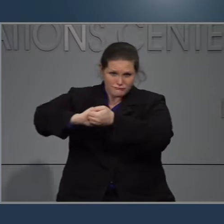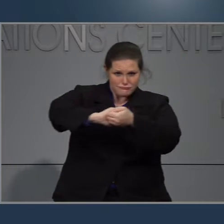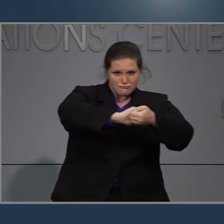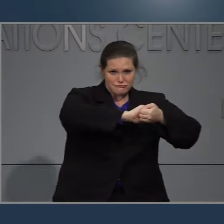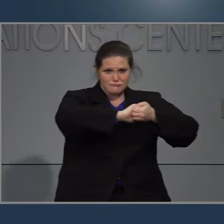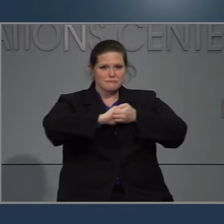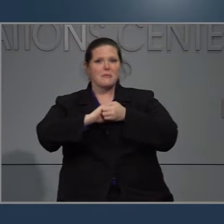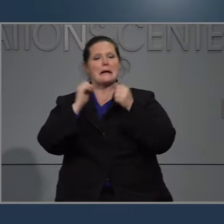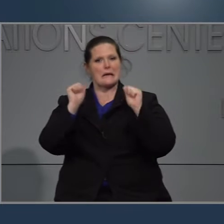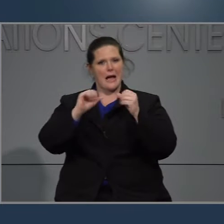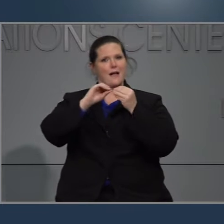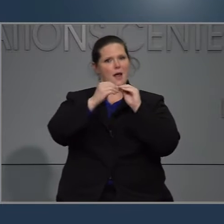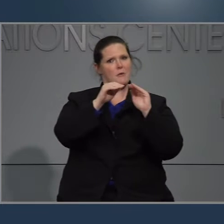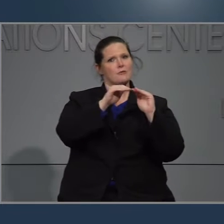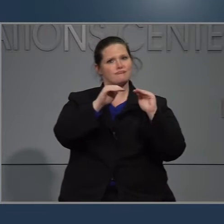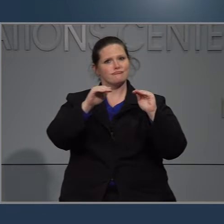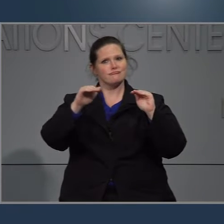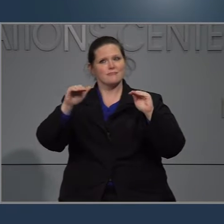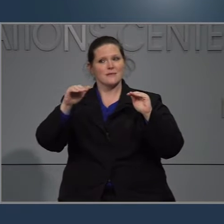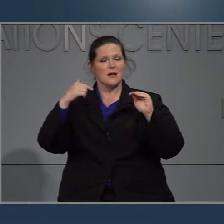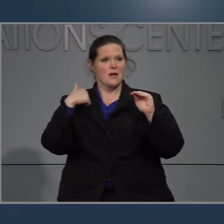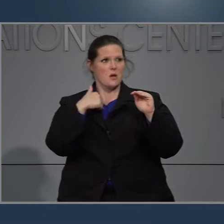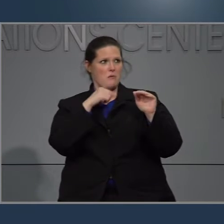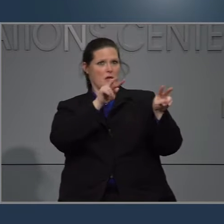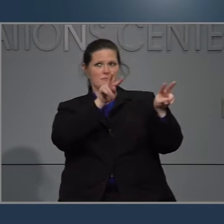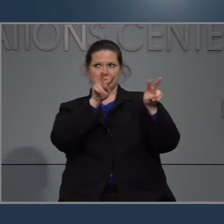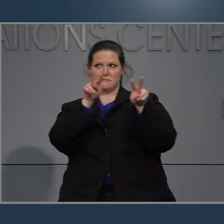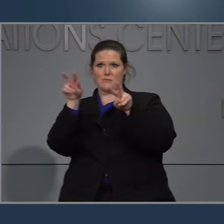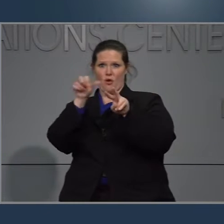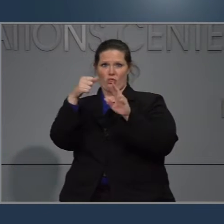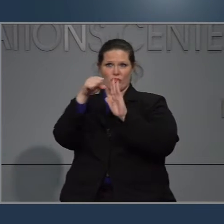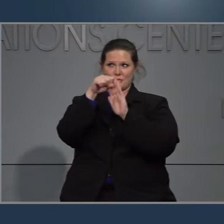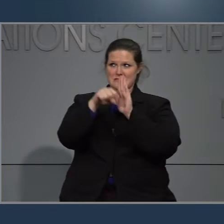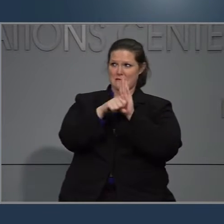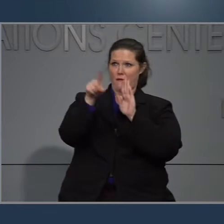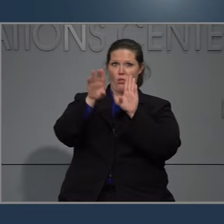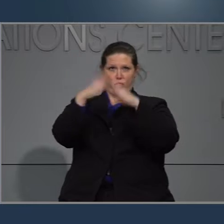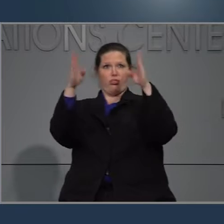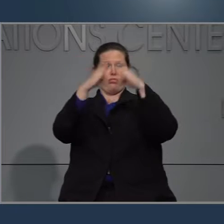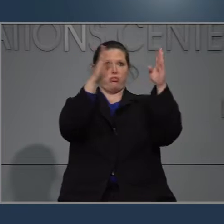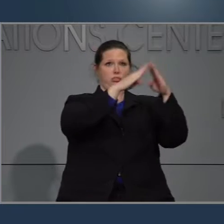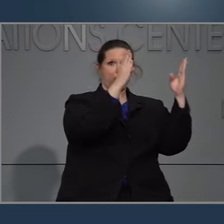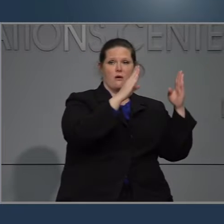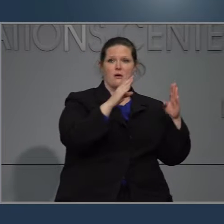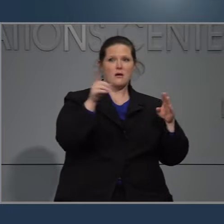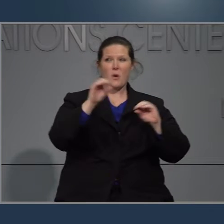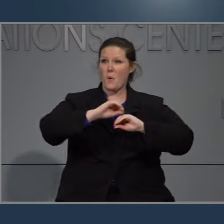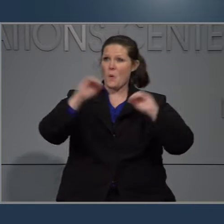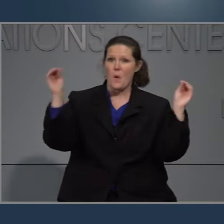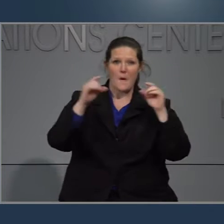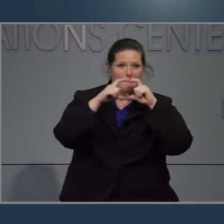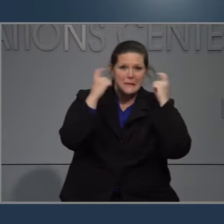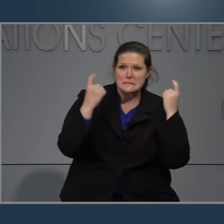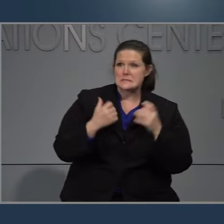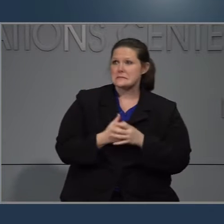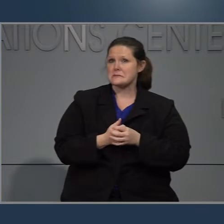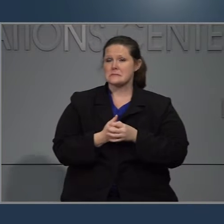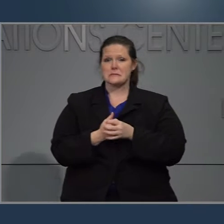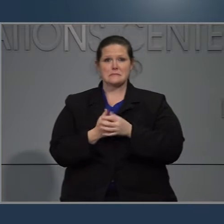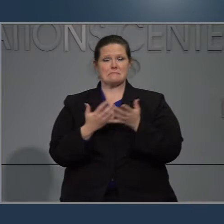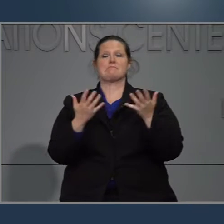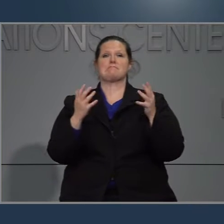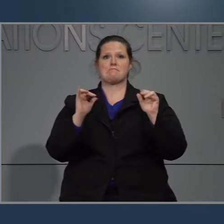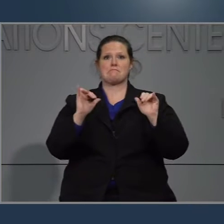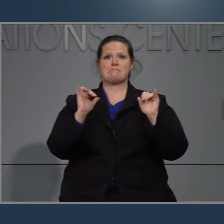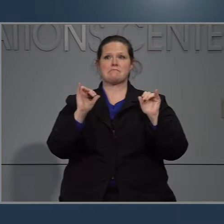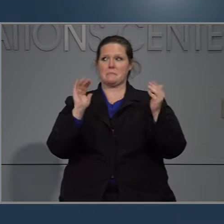utilizado el método más lento de quitar las restricciones y no han puesto el requisito de utilizar mascarillas de tela como Carolina del Norte, queda claro